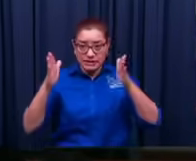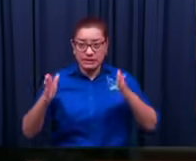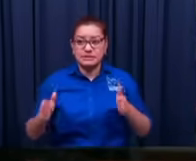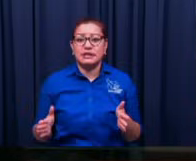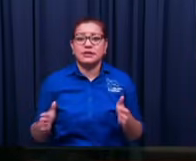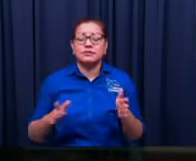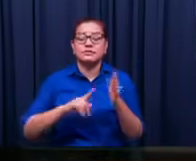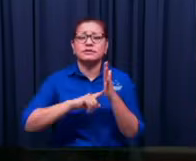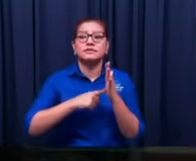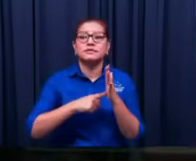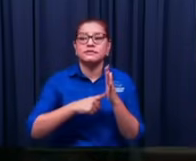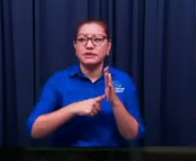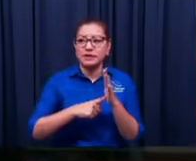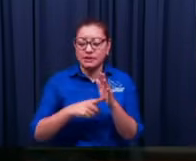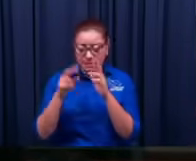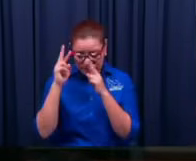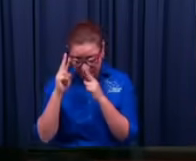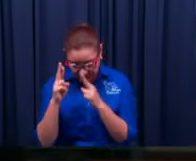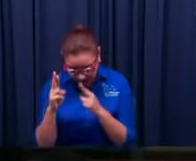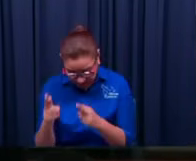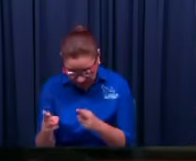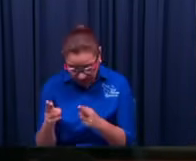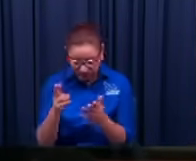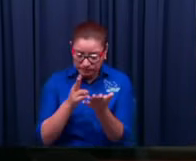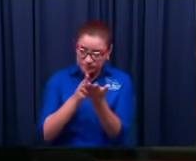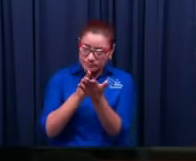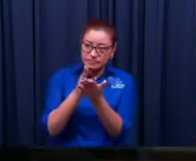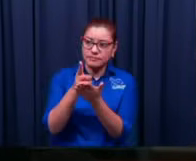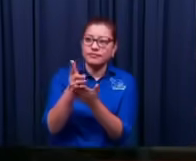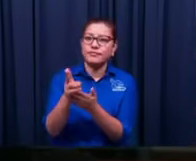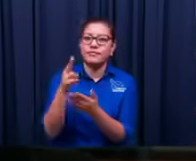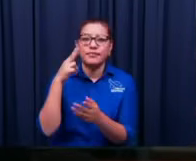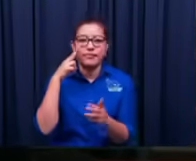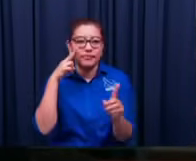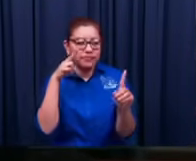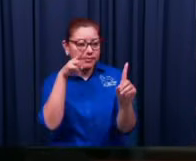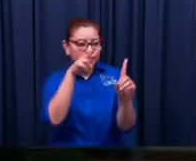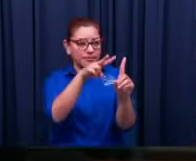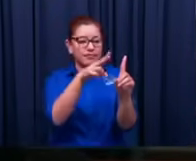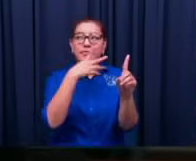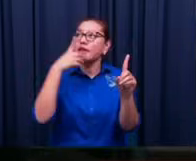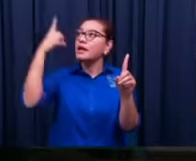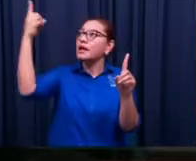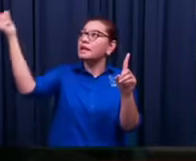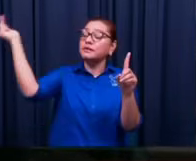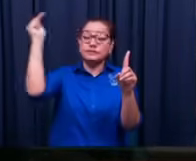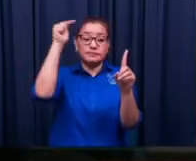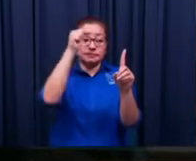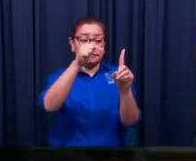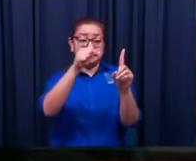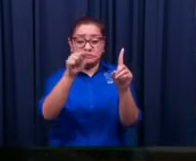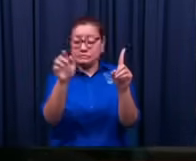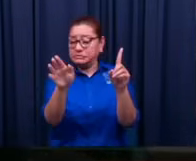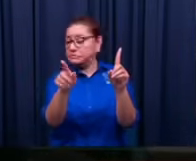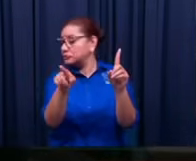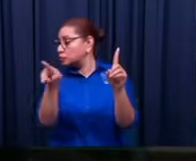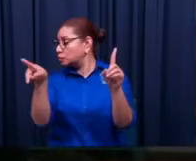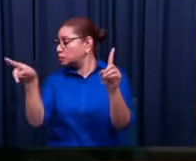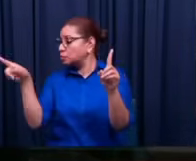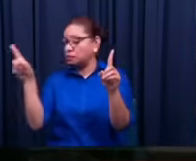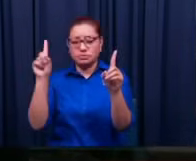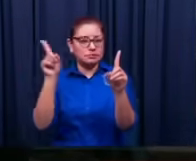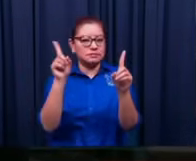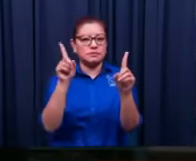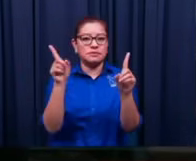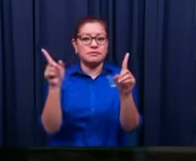Eso significa que yo te voy a respetar, te voy a honrar, mis ojos van a estar para Dios y para ti, ninguna otra mujer, sino solo